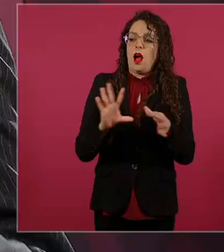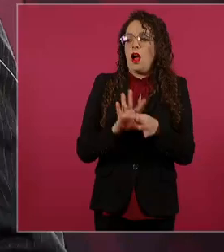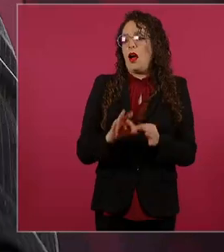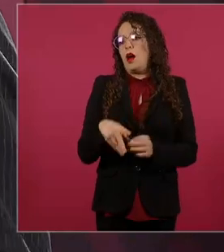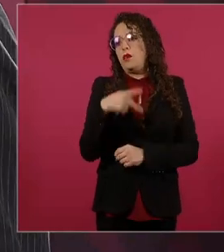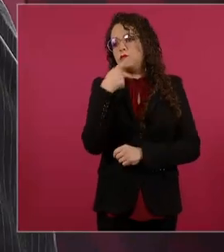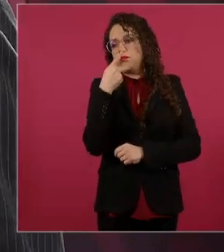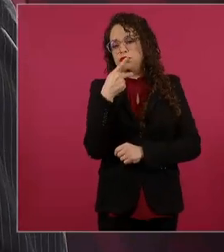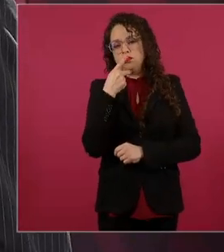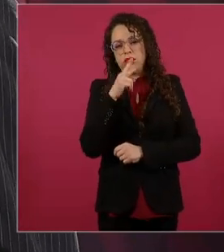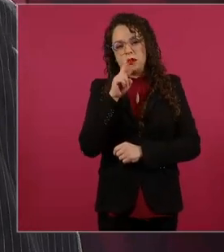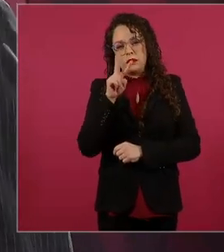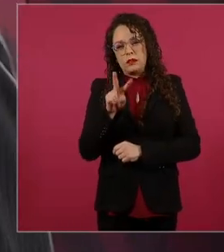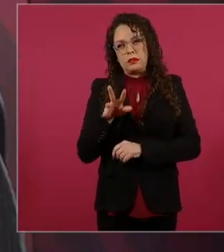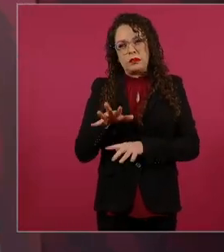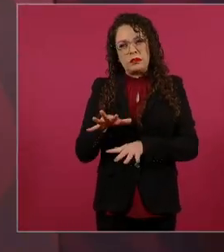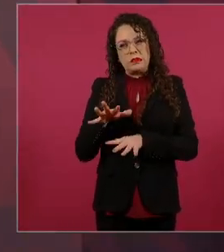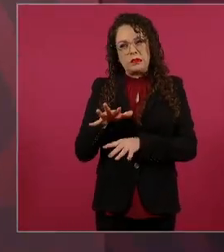su